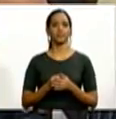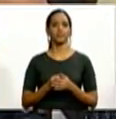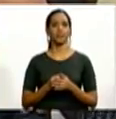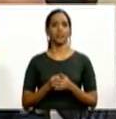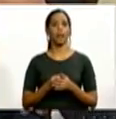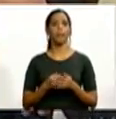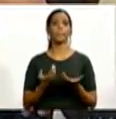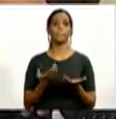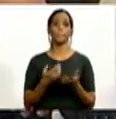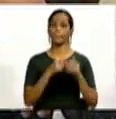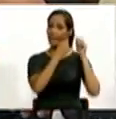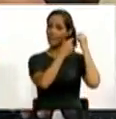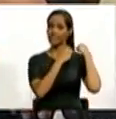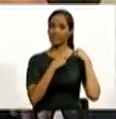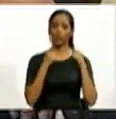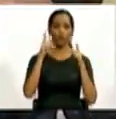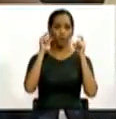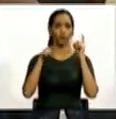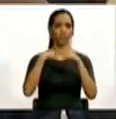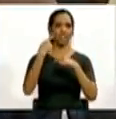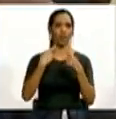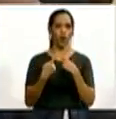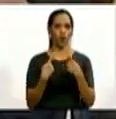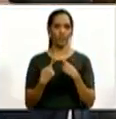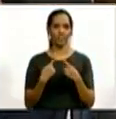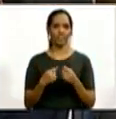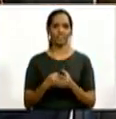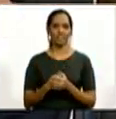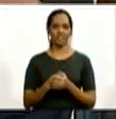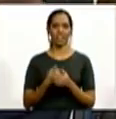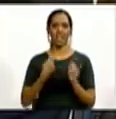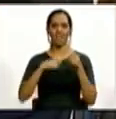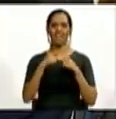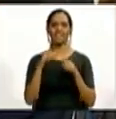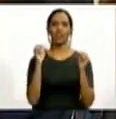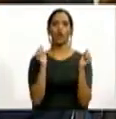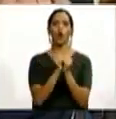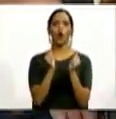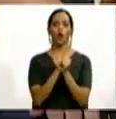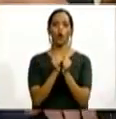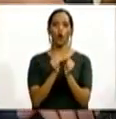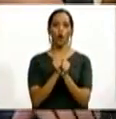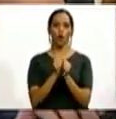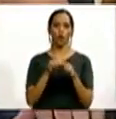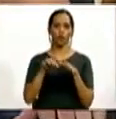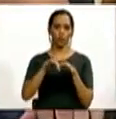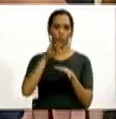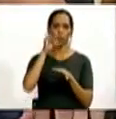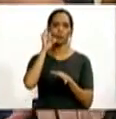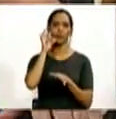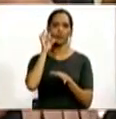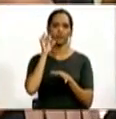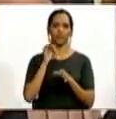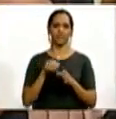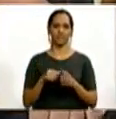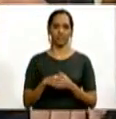Para extensiones, bajo costo y otras cosas, los tipos que venden cocada, ¿sabes? Venden No, mentira, ya basta a hablar de.